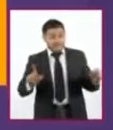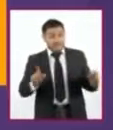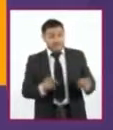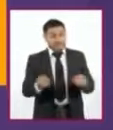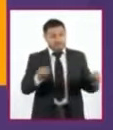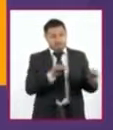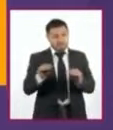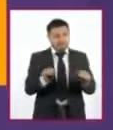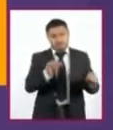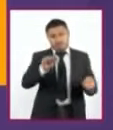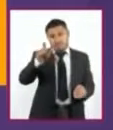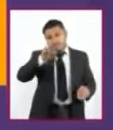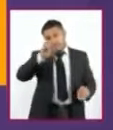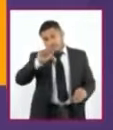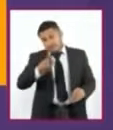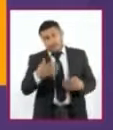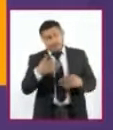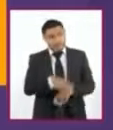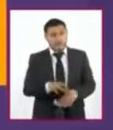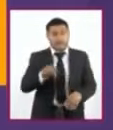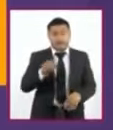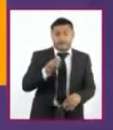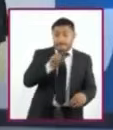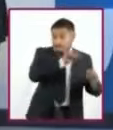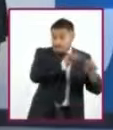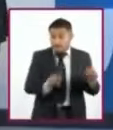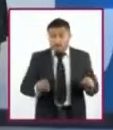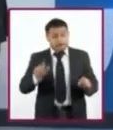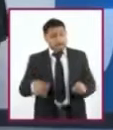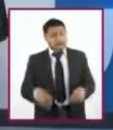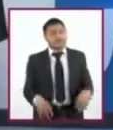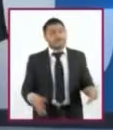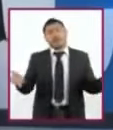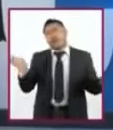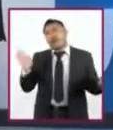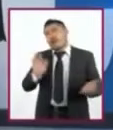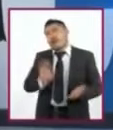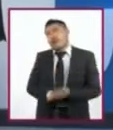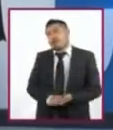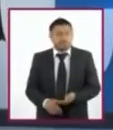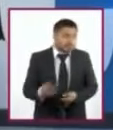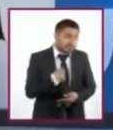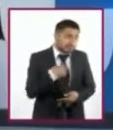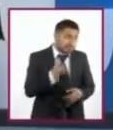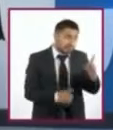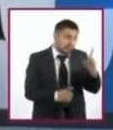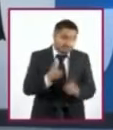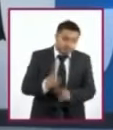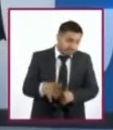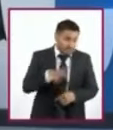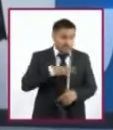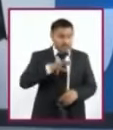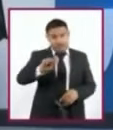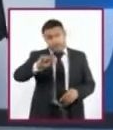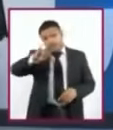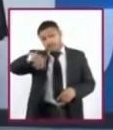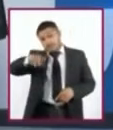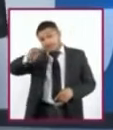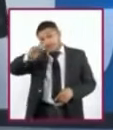de simetría axial con respecto a la recta L. Profesor Bernabé, me surge una duda. ¿Existe la simetría en la